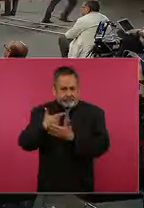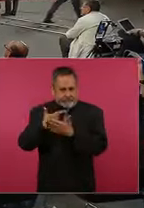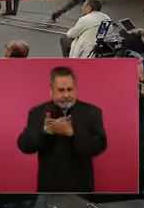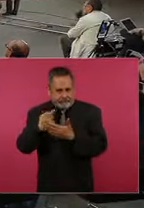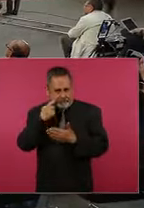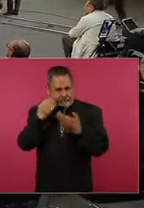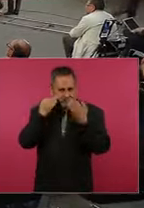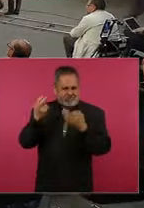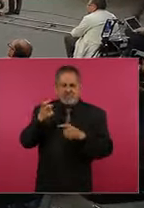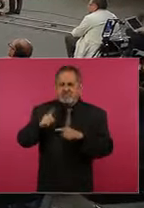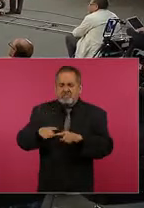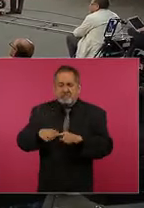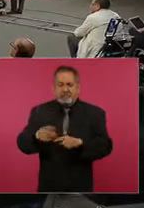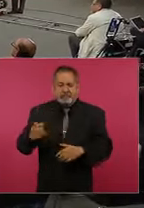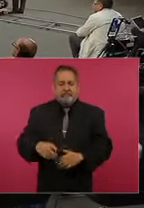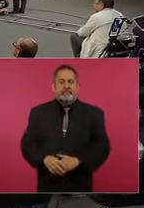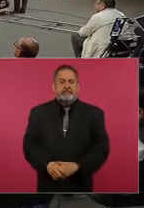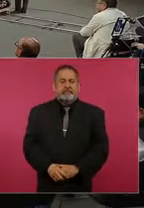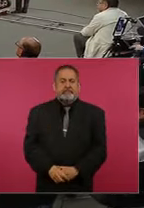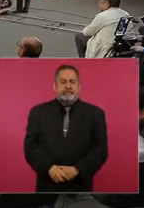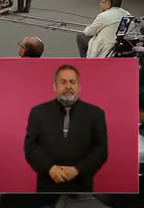vi. Está en penúltimo lugar.